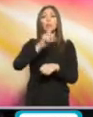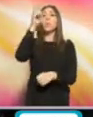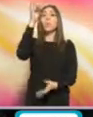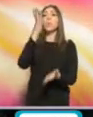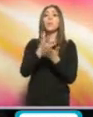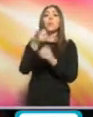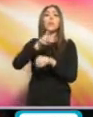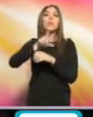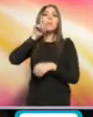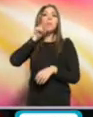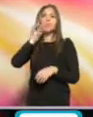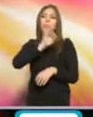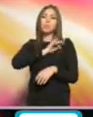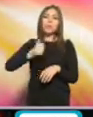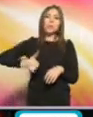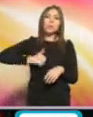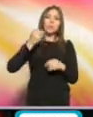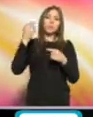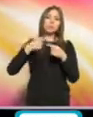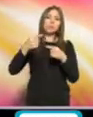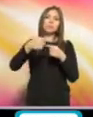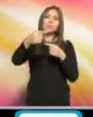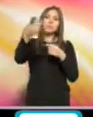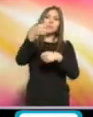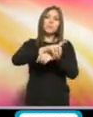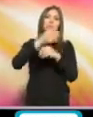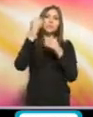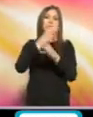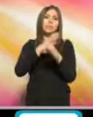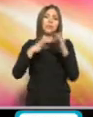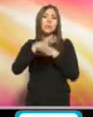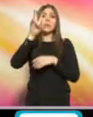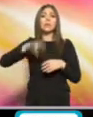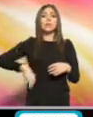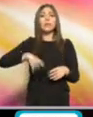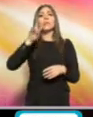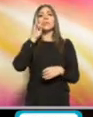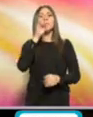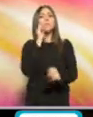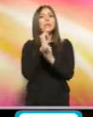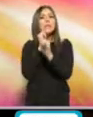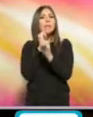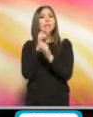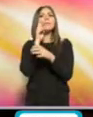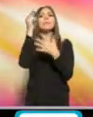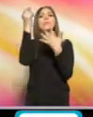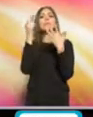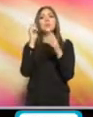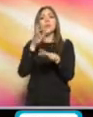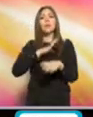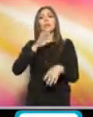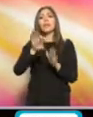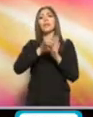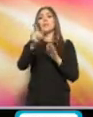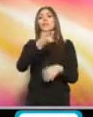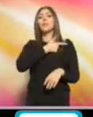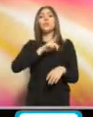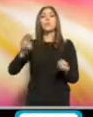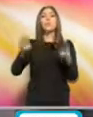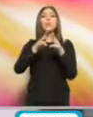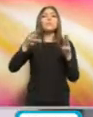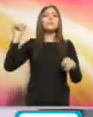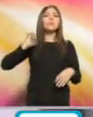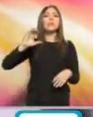día podríamos aprovechar toda esta cartelera que nos presentas. Es interesante meterse en internet, ver la cartelera también. Si no le gusta la música clásica, el jazz. Hay